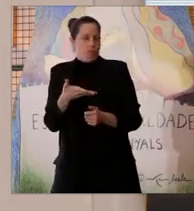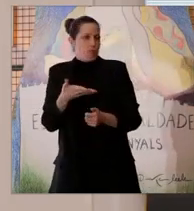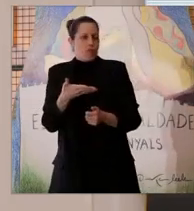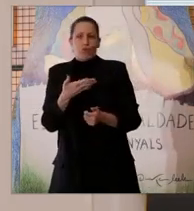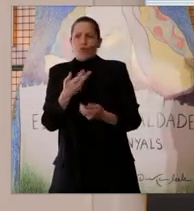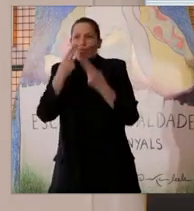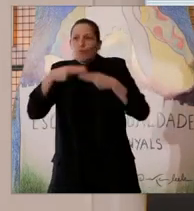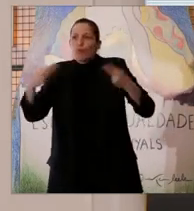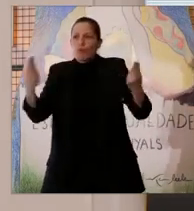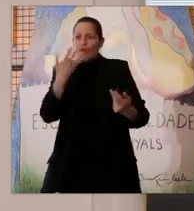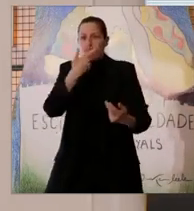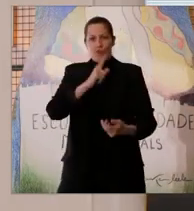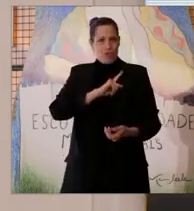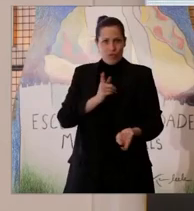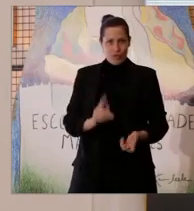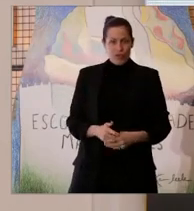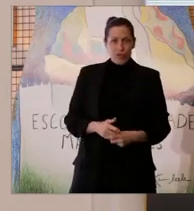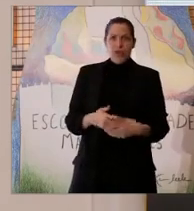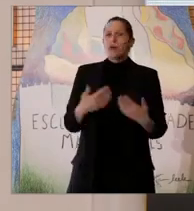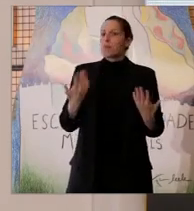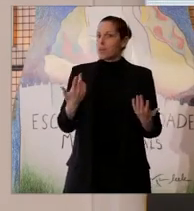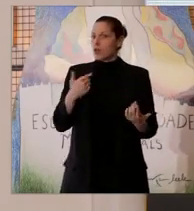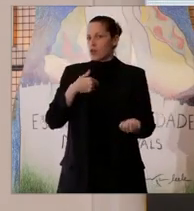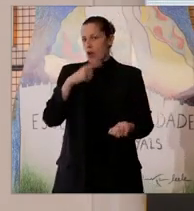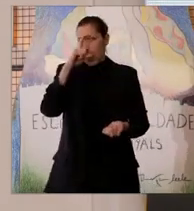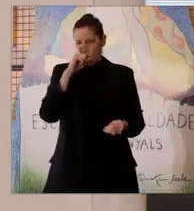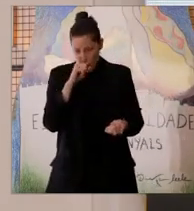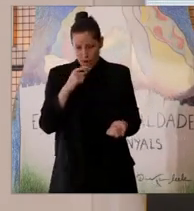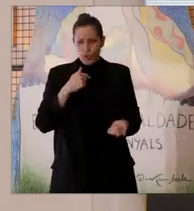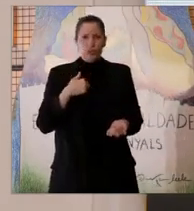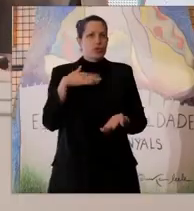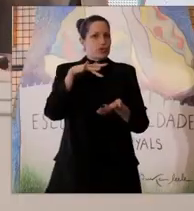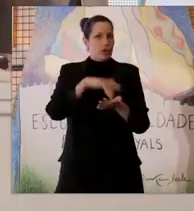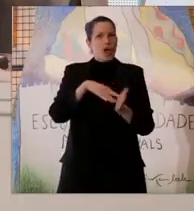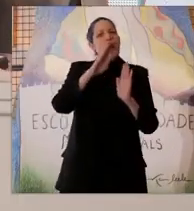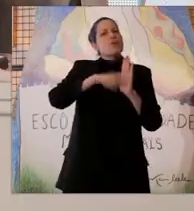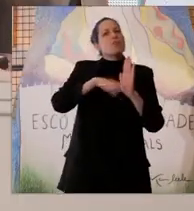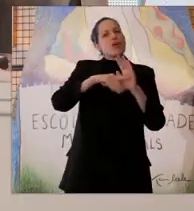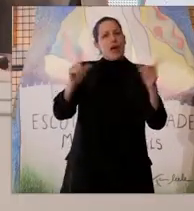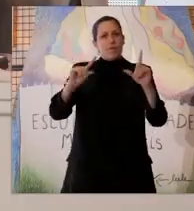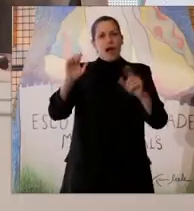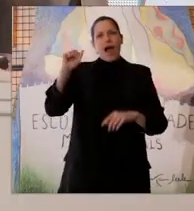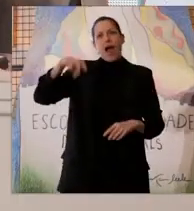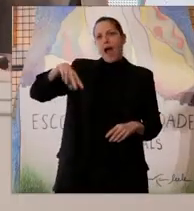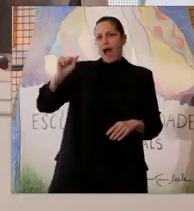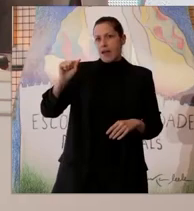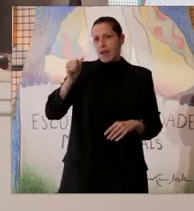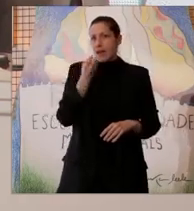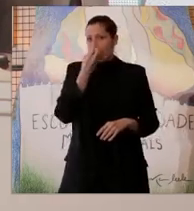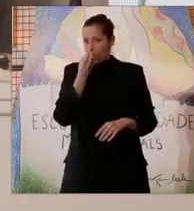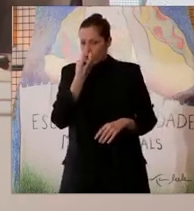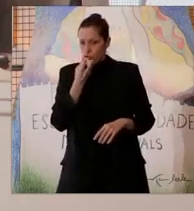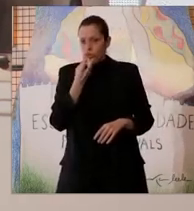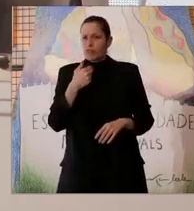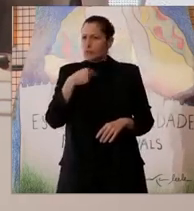y yo recuerdo además que yo estaba en el programa Ana Rosa entonces y Ana Rosa no tenía pensado parar entonces para